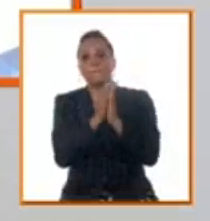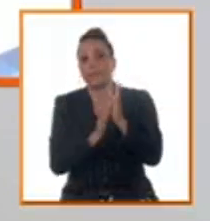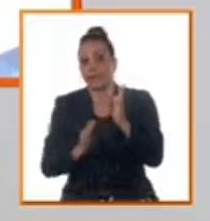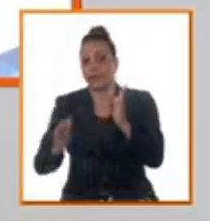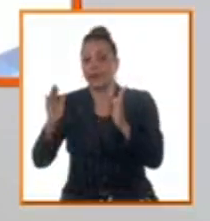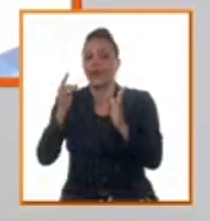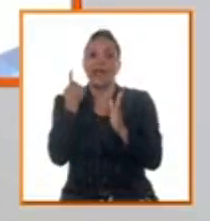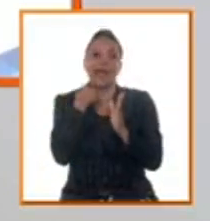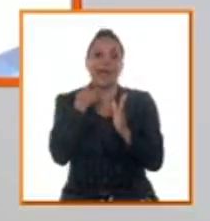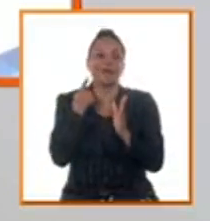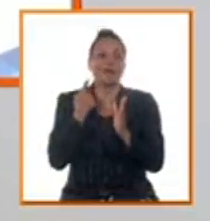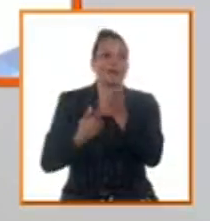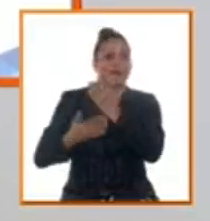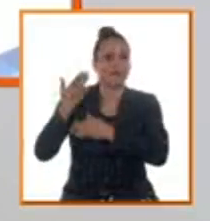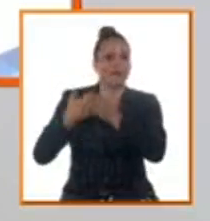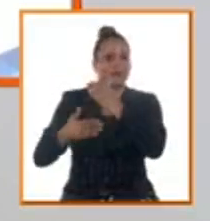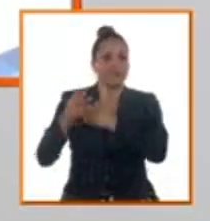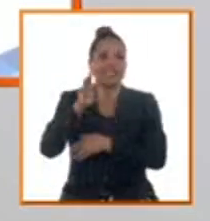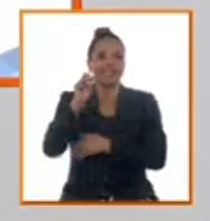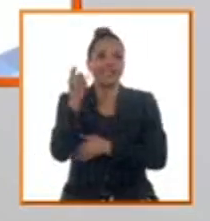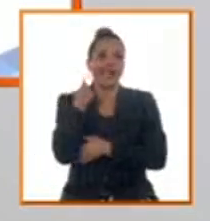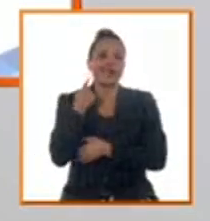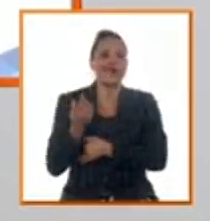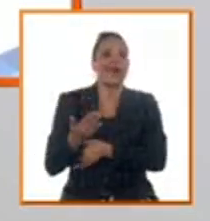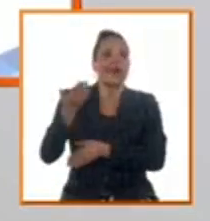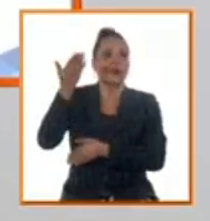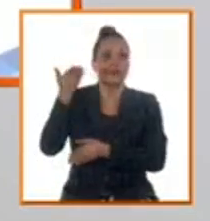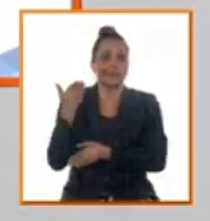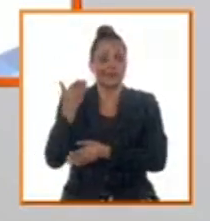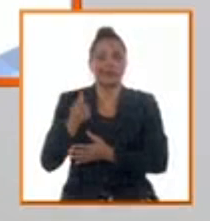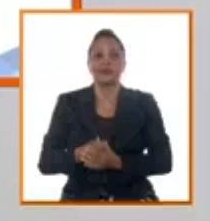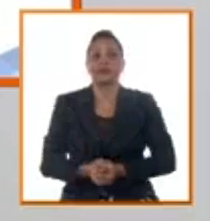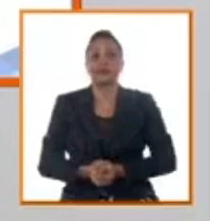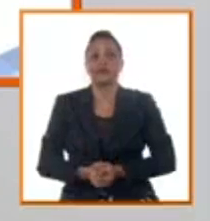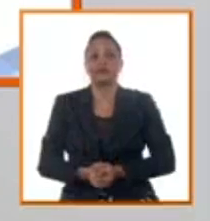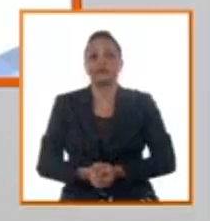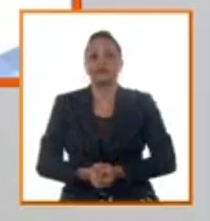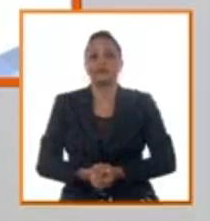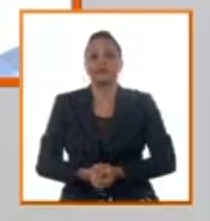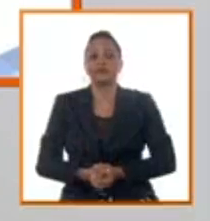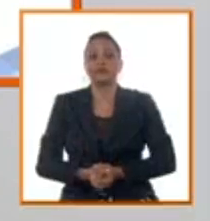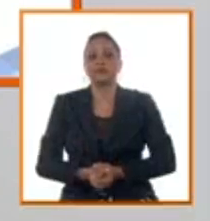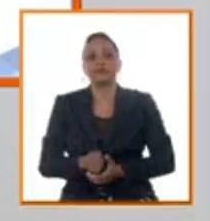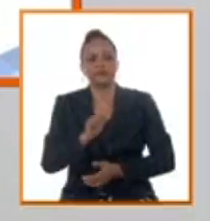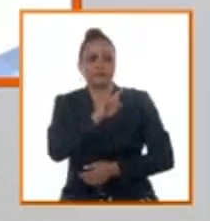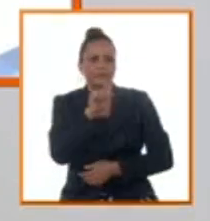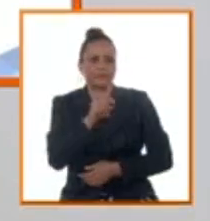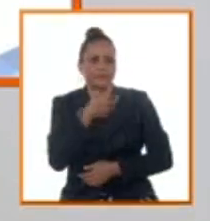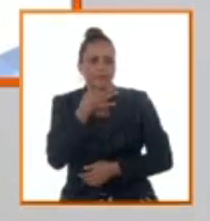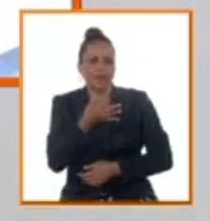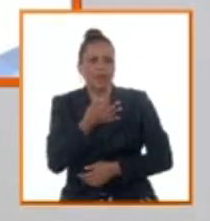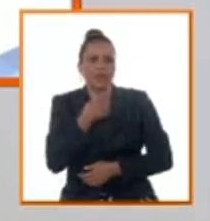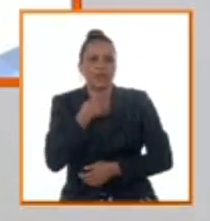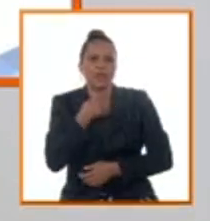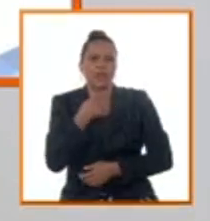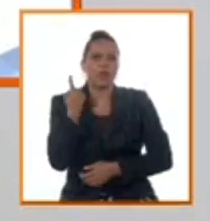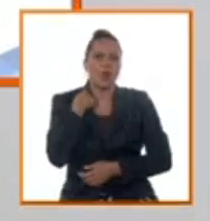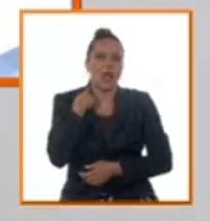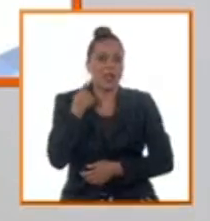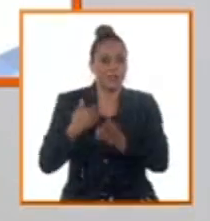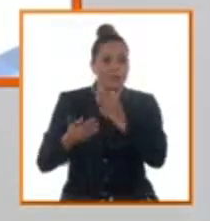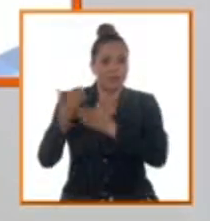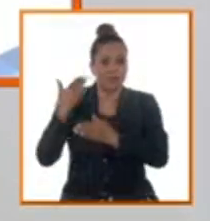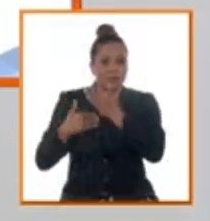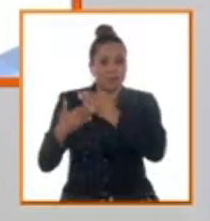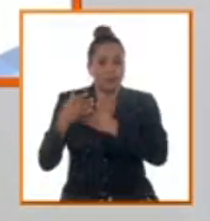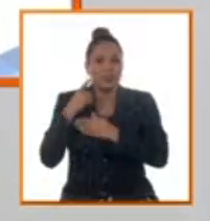los años hacia atrás en la serie, hasta 30 años atrás. Es decir, los años que no es este, los años anteriores